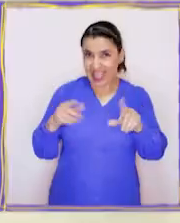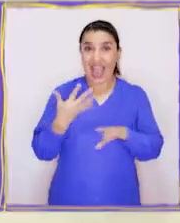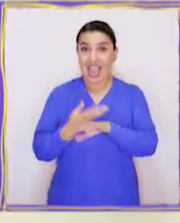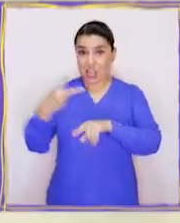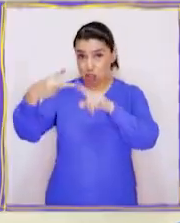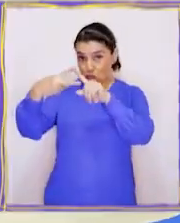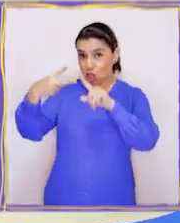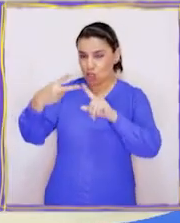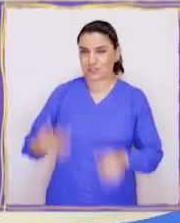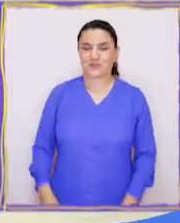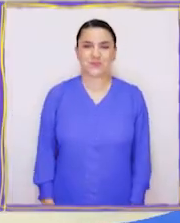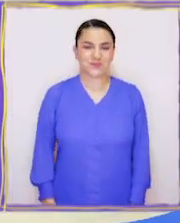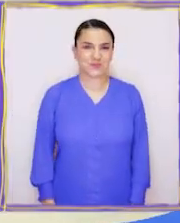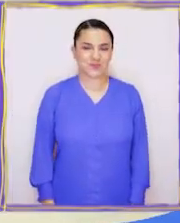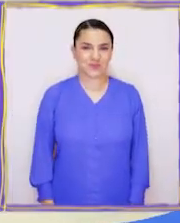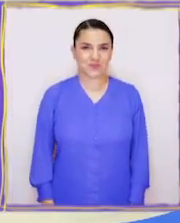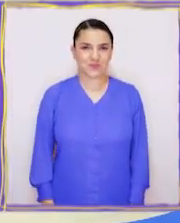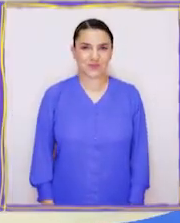dos alternativas.